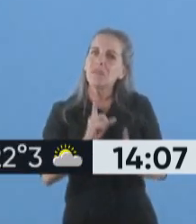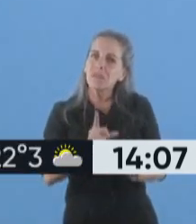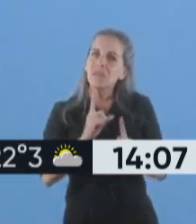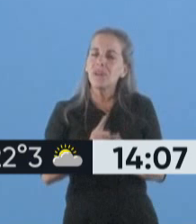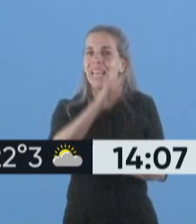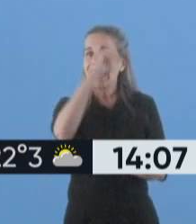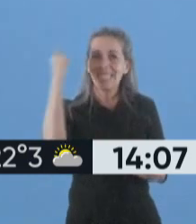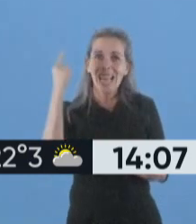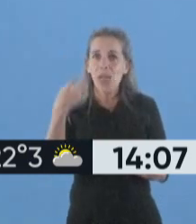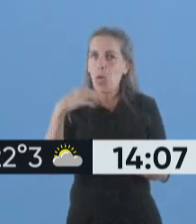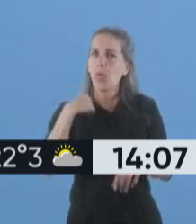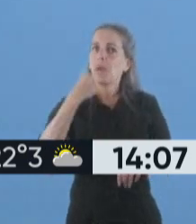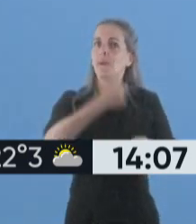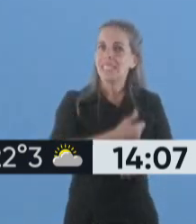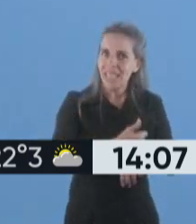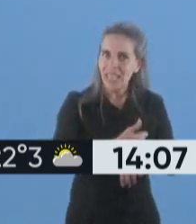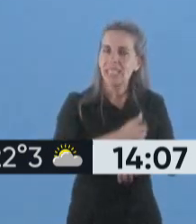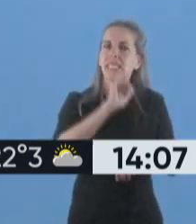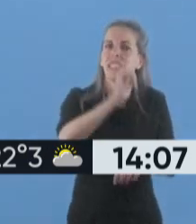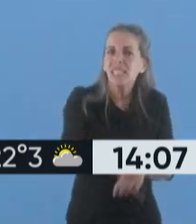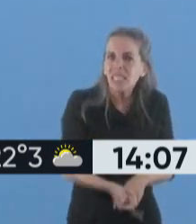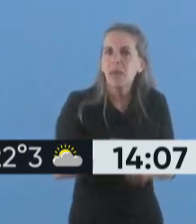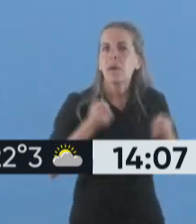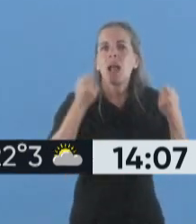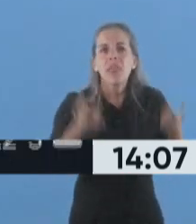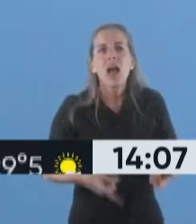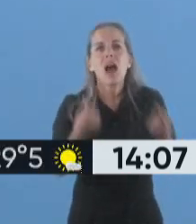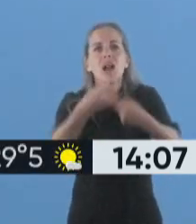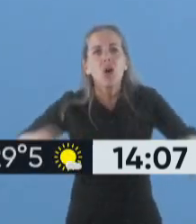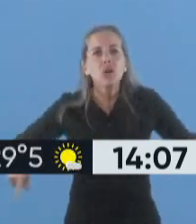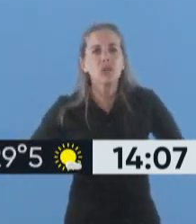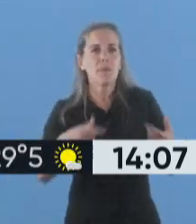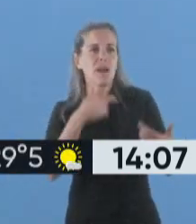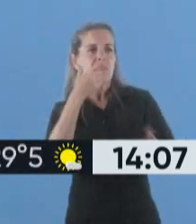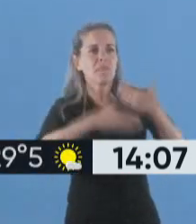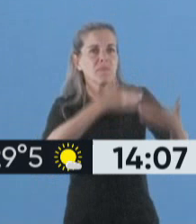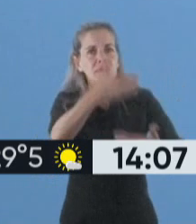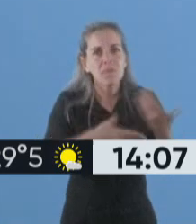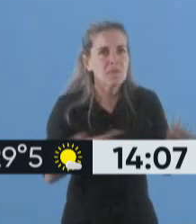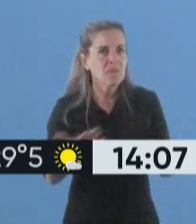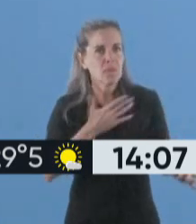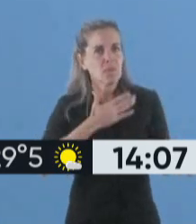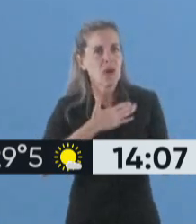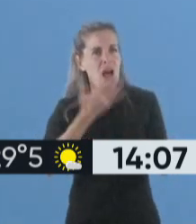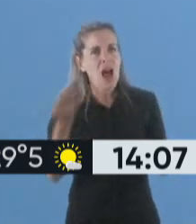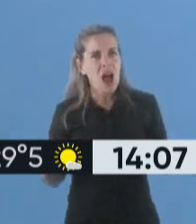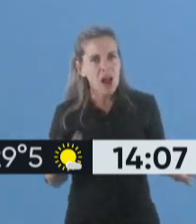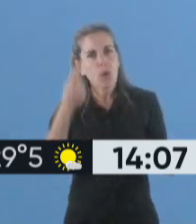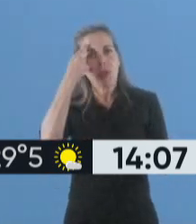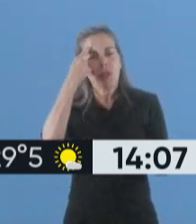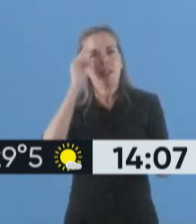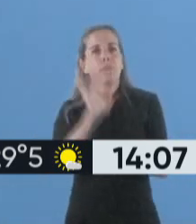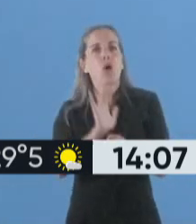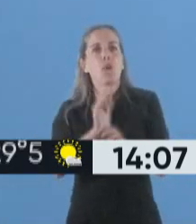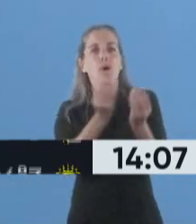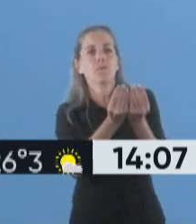presente para dar cosas tan importantes para el desarrollo humano, Cuando hablamos de ascender